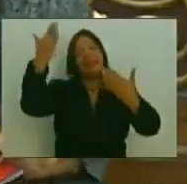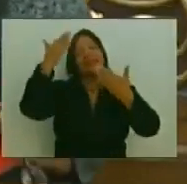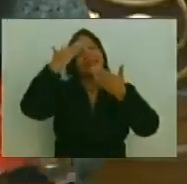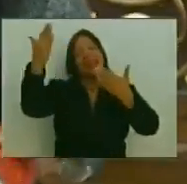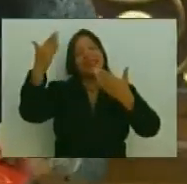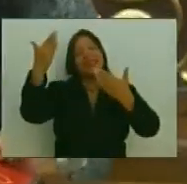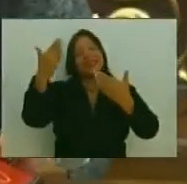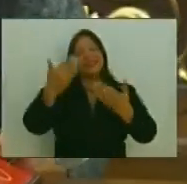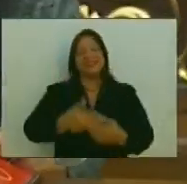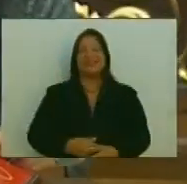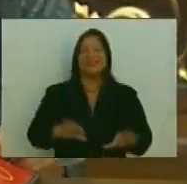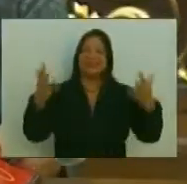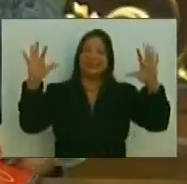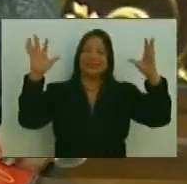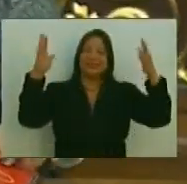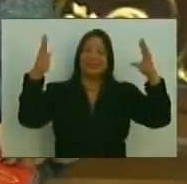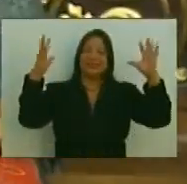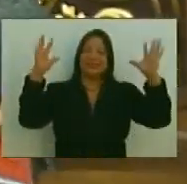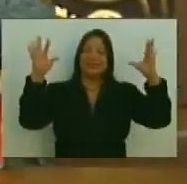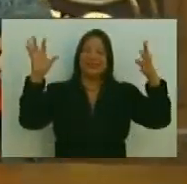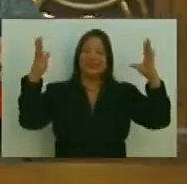camarada.